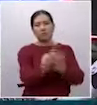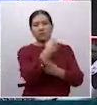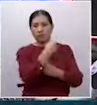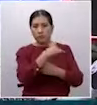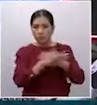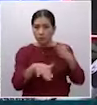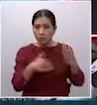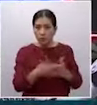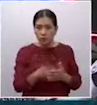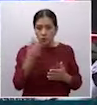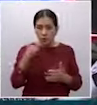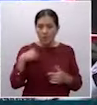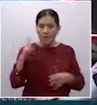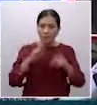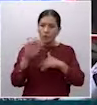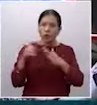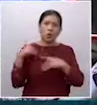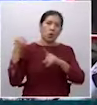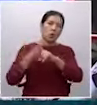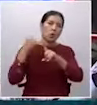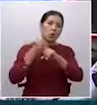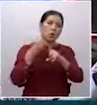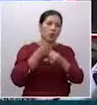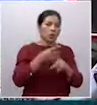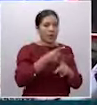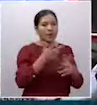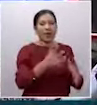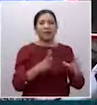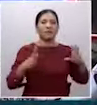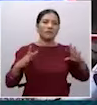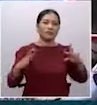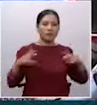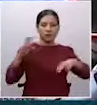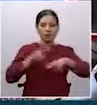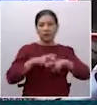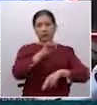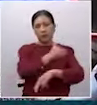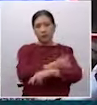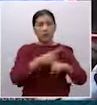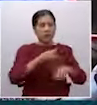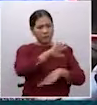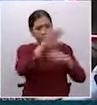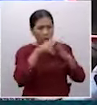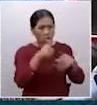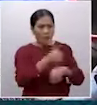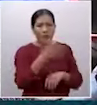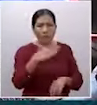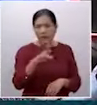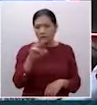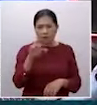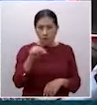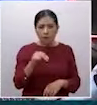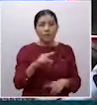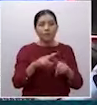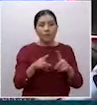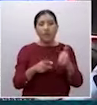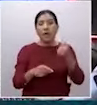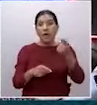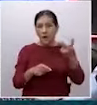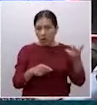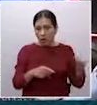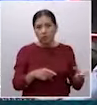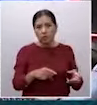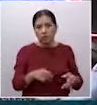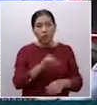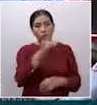por gracias a ellos están sentados ahí. No, evidentemente no todos son los que están en contra, hay también diputados